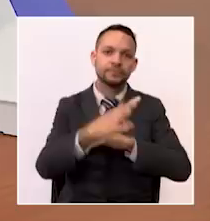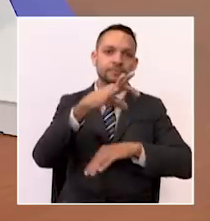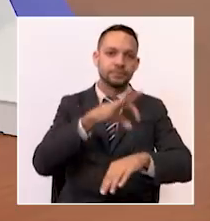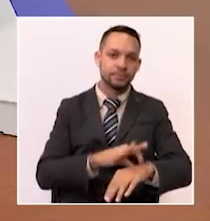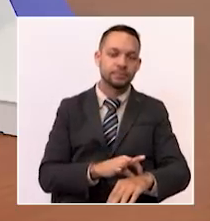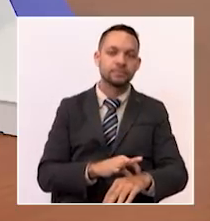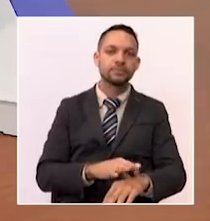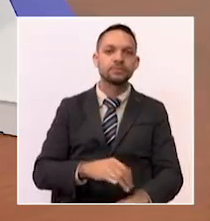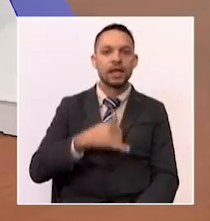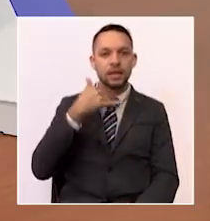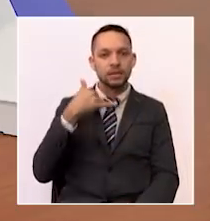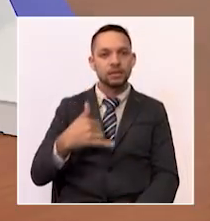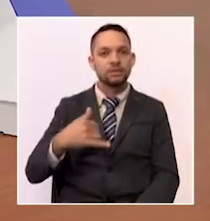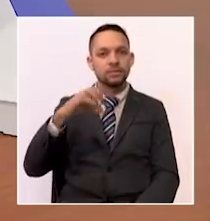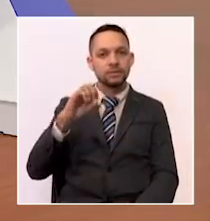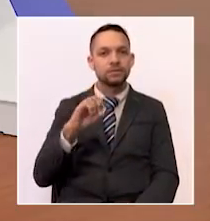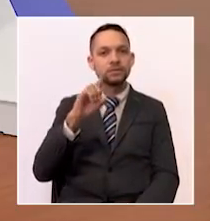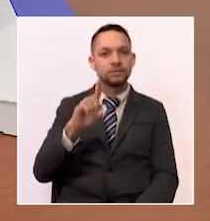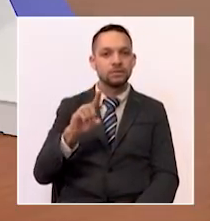01-8127-222 y en Manizales